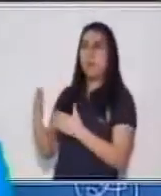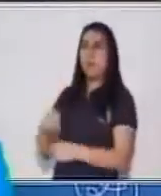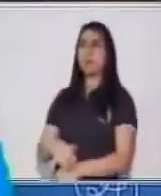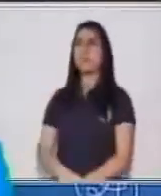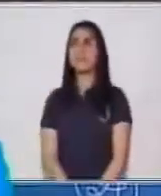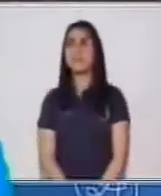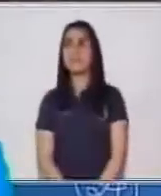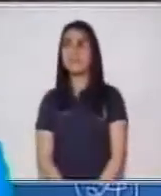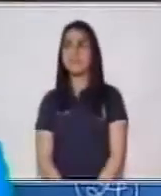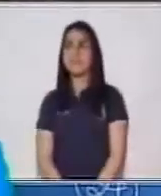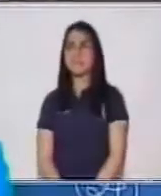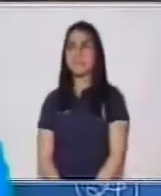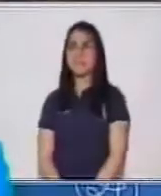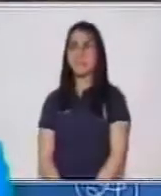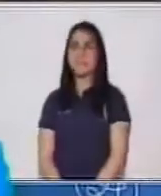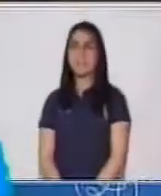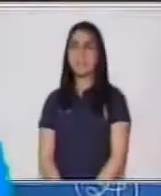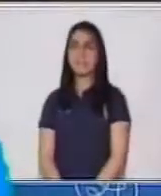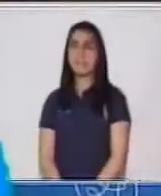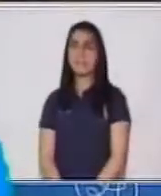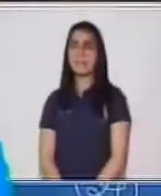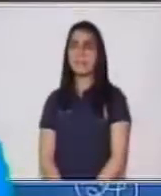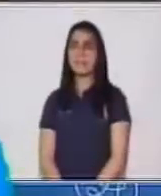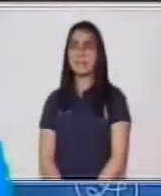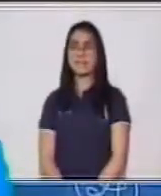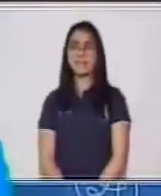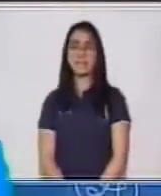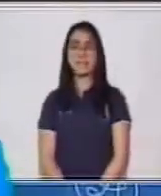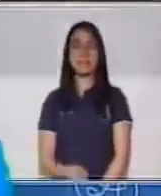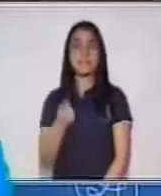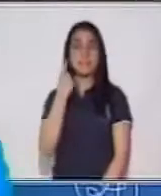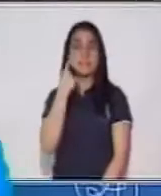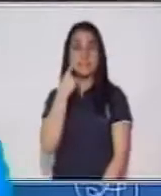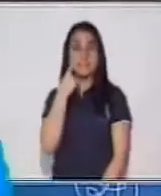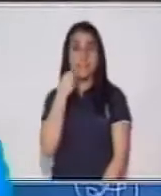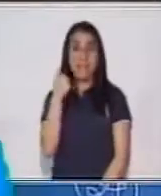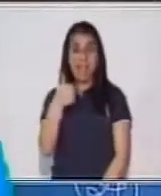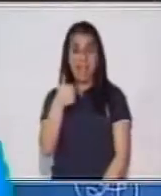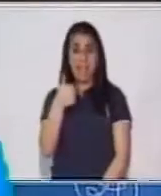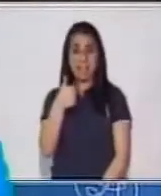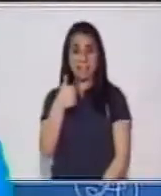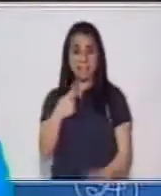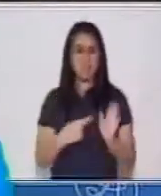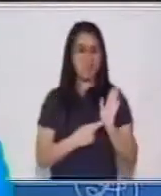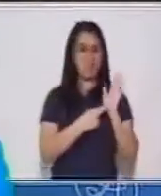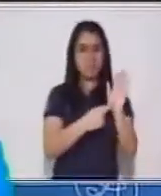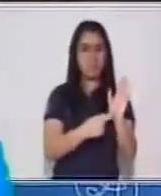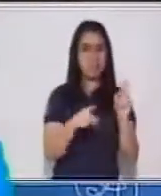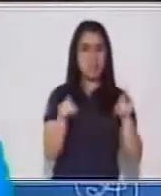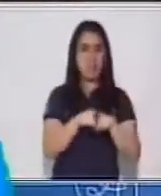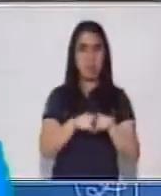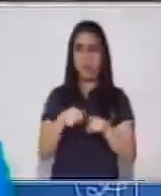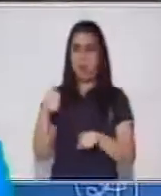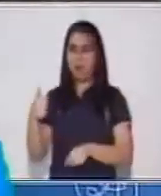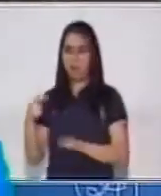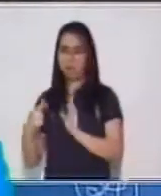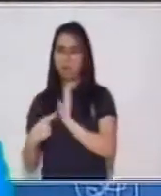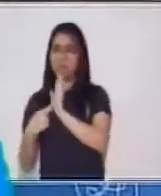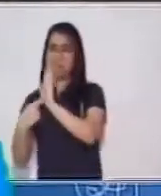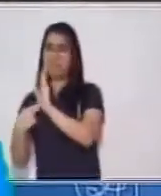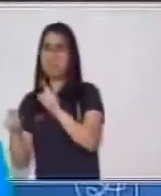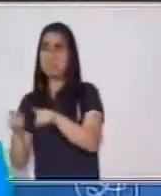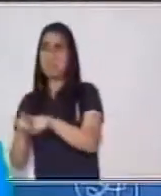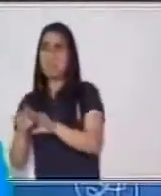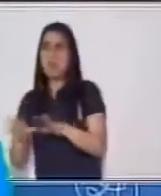decir A es igual a A está representado por esta ecuación y A está representada también por esa otra